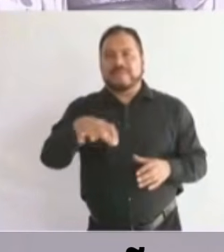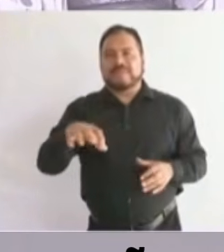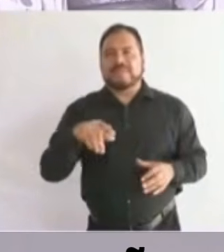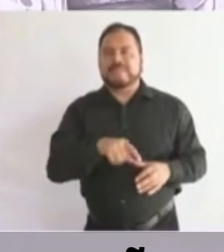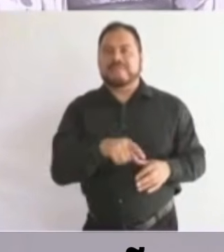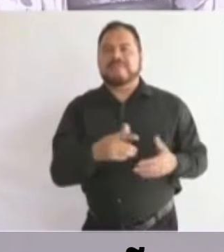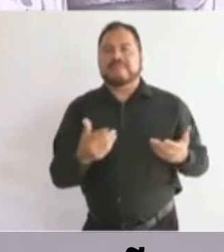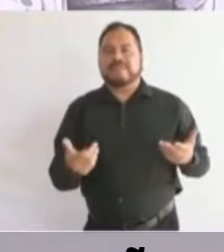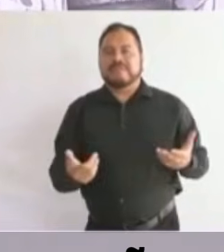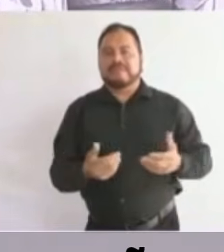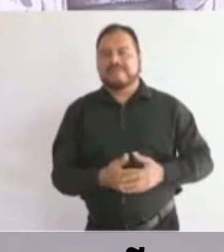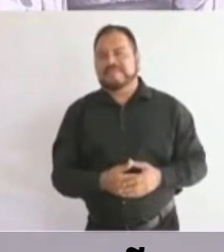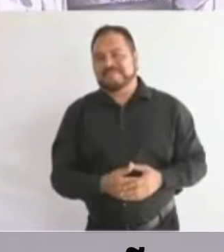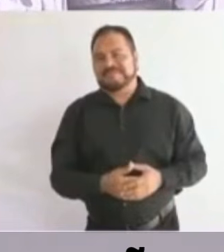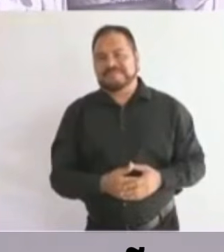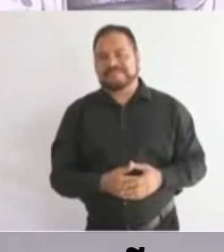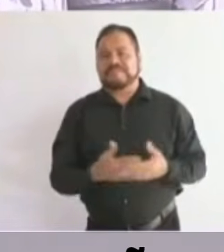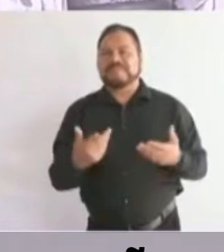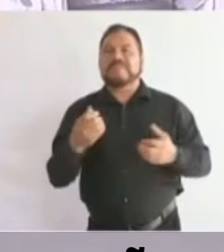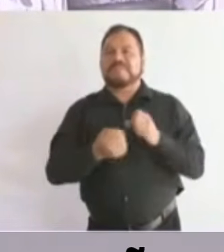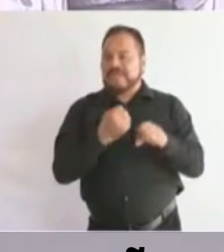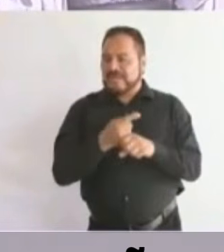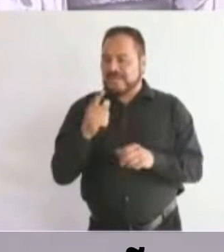años. Fue en